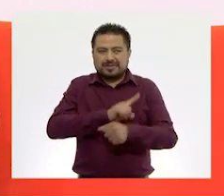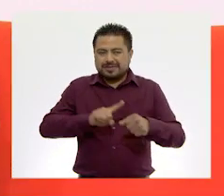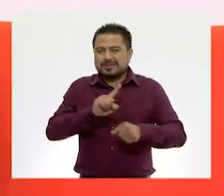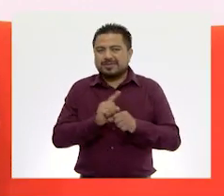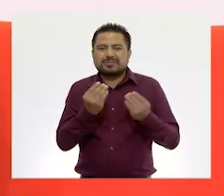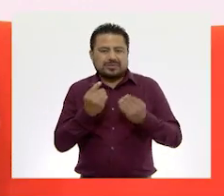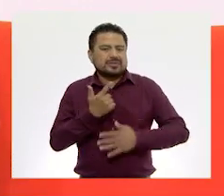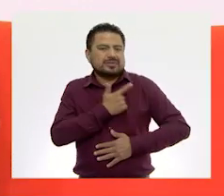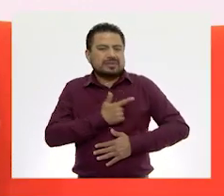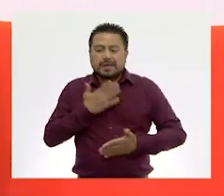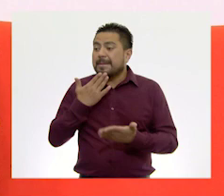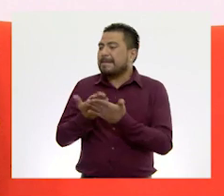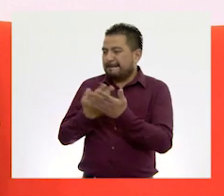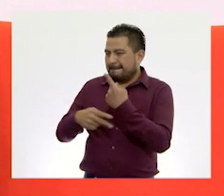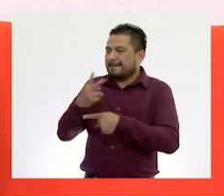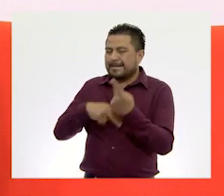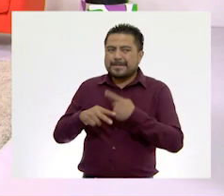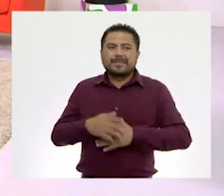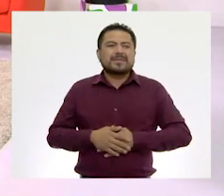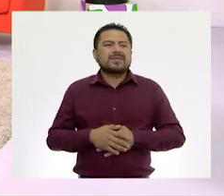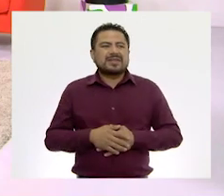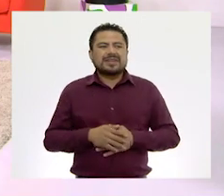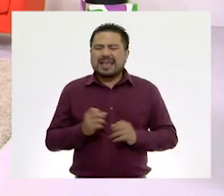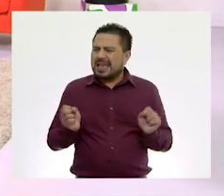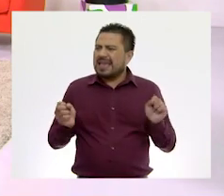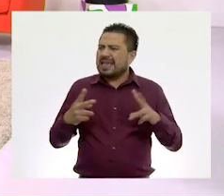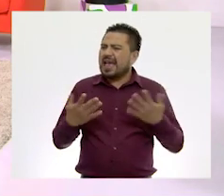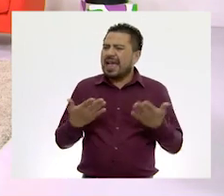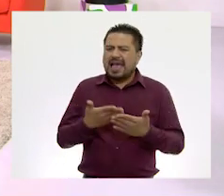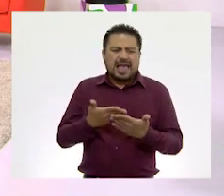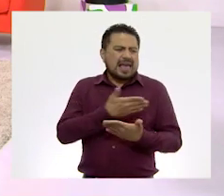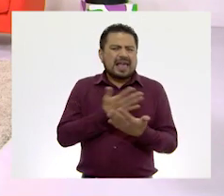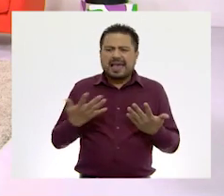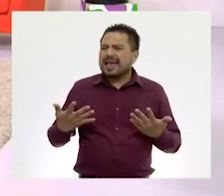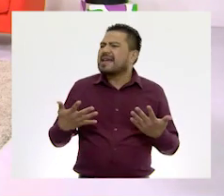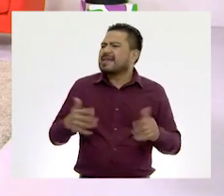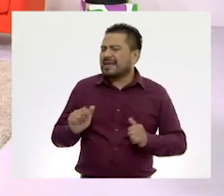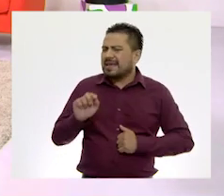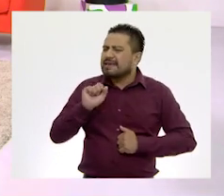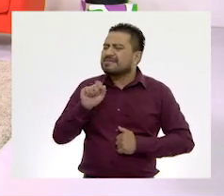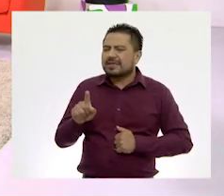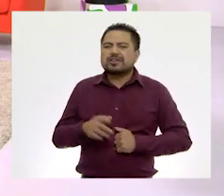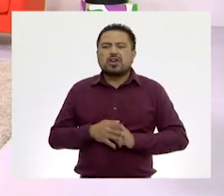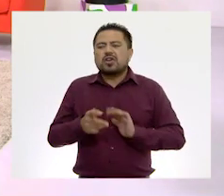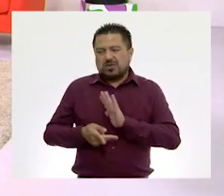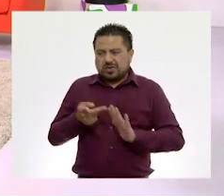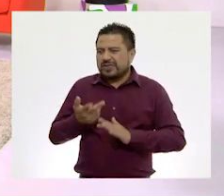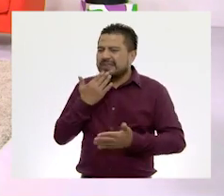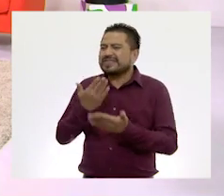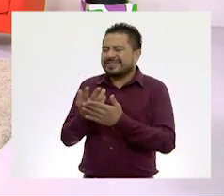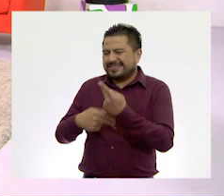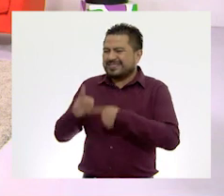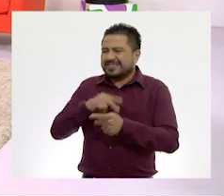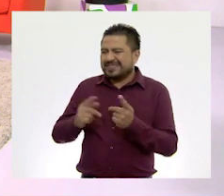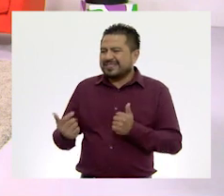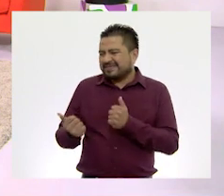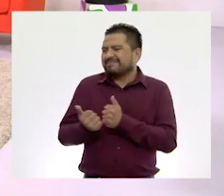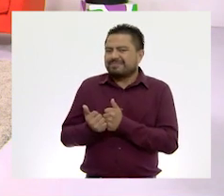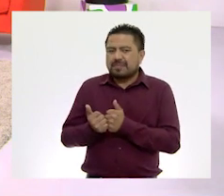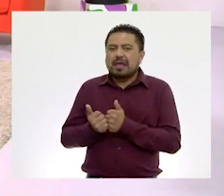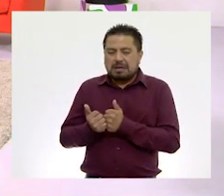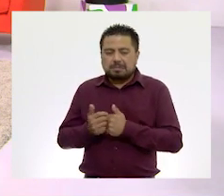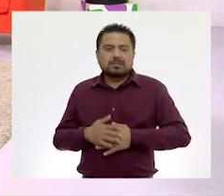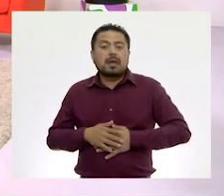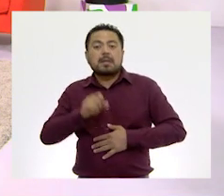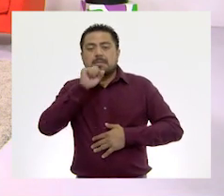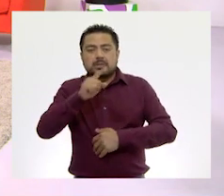gusto. Bienvenida. ¿Cuál mucho gusto, Dulce? Pues si ya nos habíamos visto antes. Bienvenida de nuevo, qué placer tenerte acá. Gracias. Y